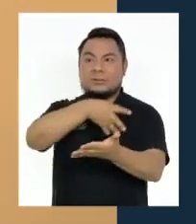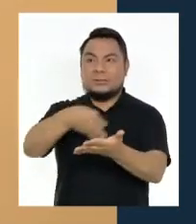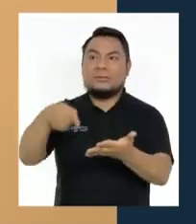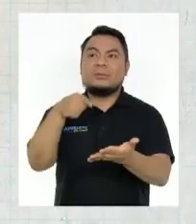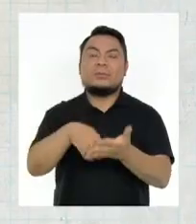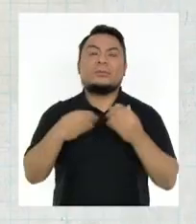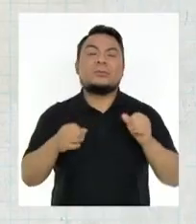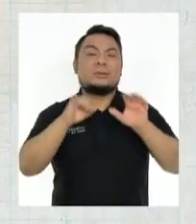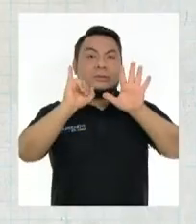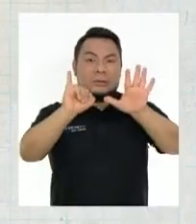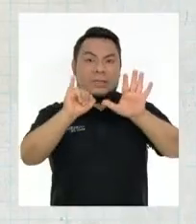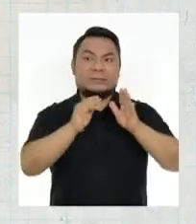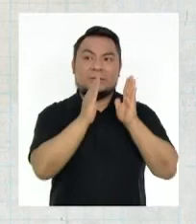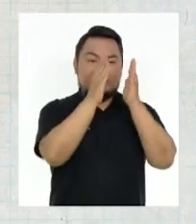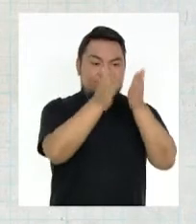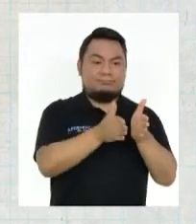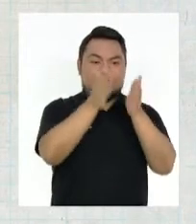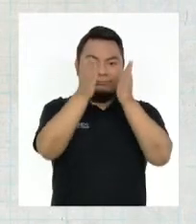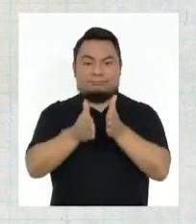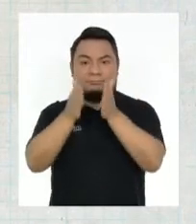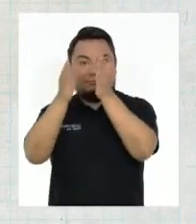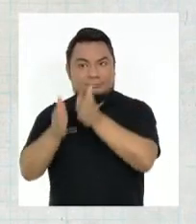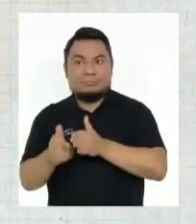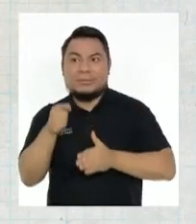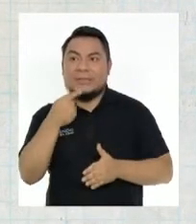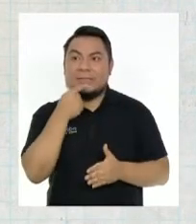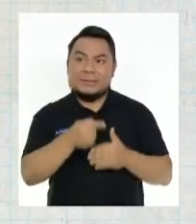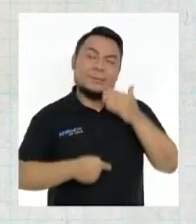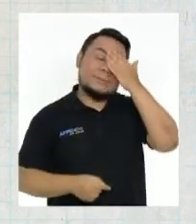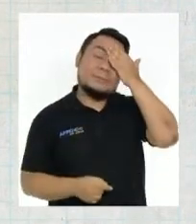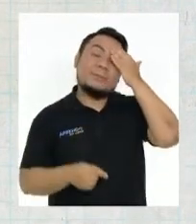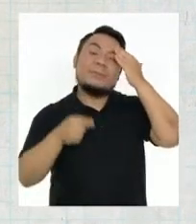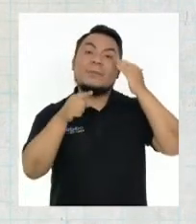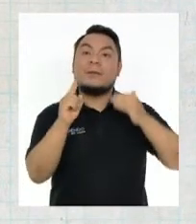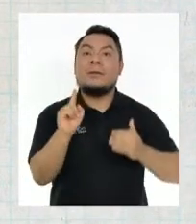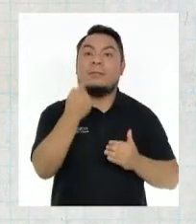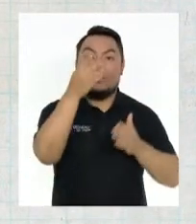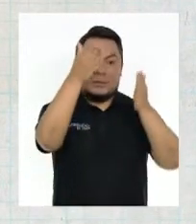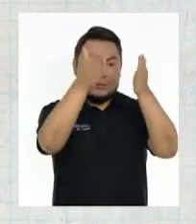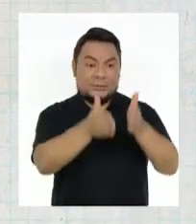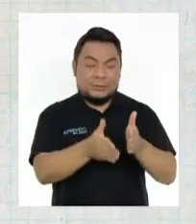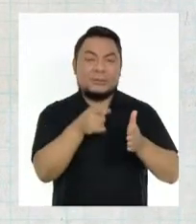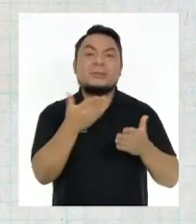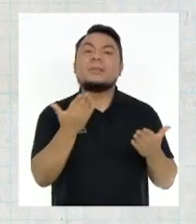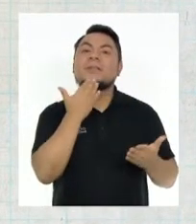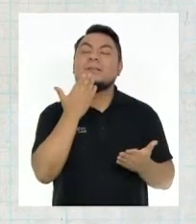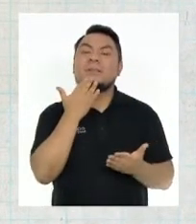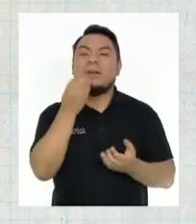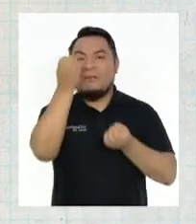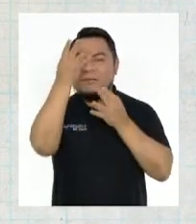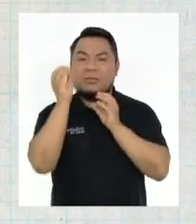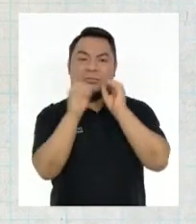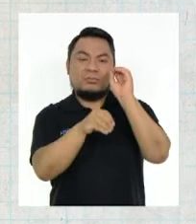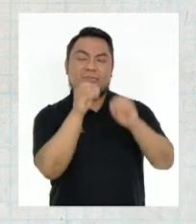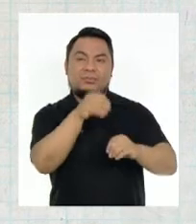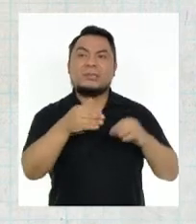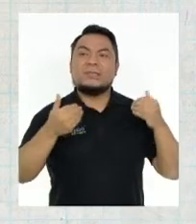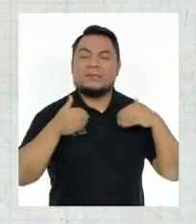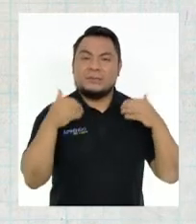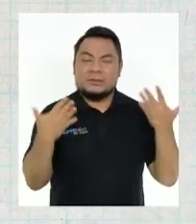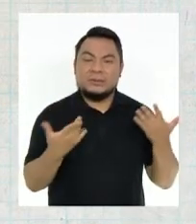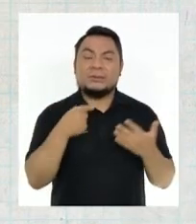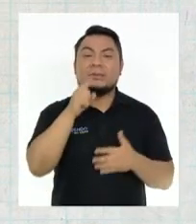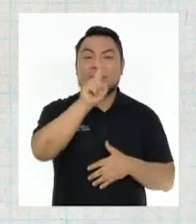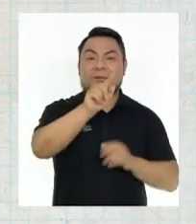con 6 intervalos. Estos se leen así. En el primer intervalo irán aquellos que han escrito que tienen desde